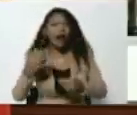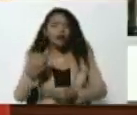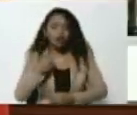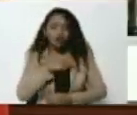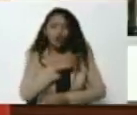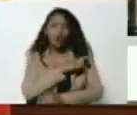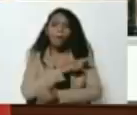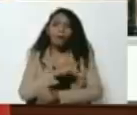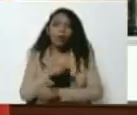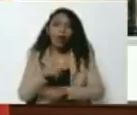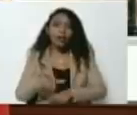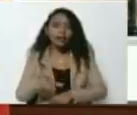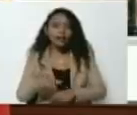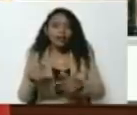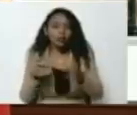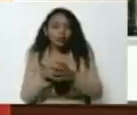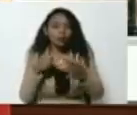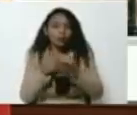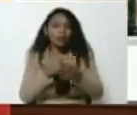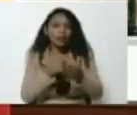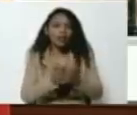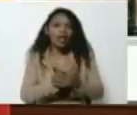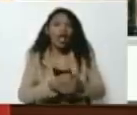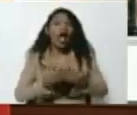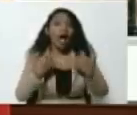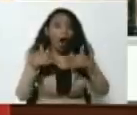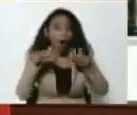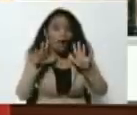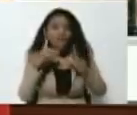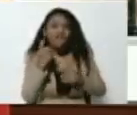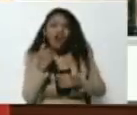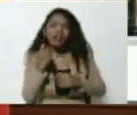cumplido en esta parte de batalla y aún nos falta